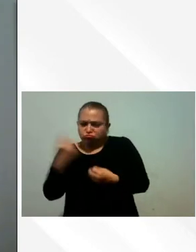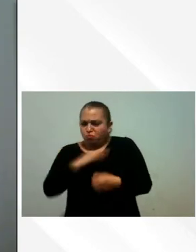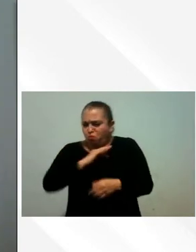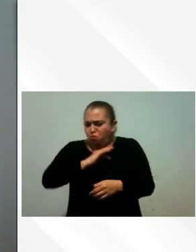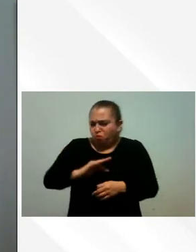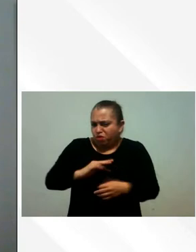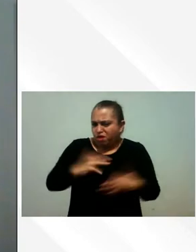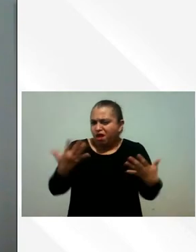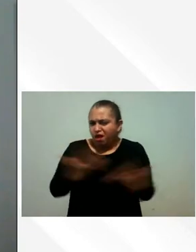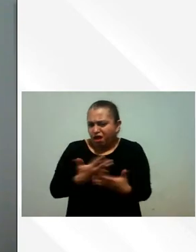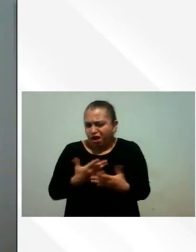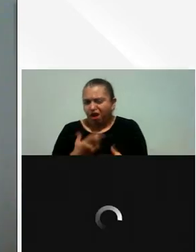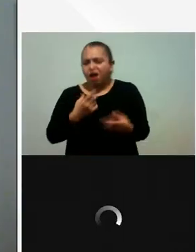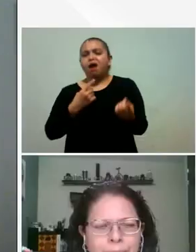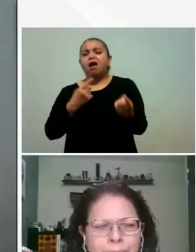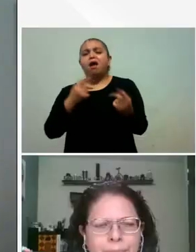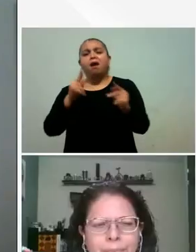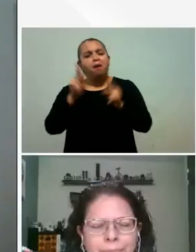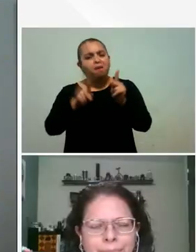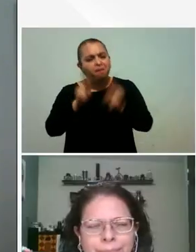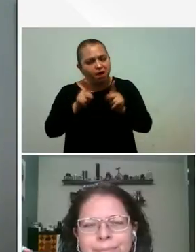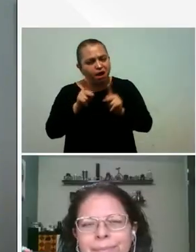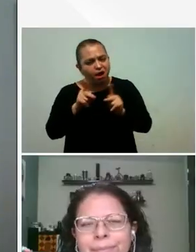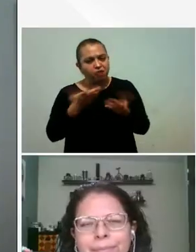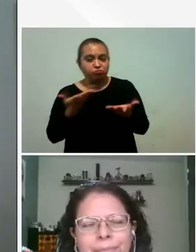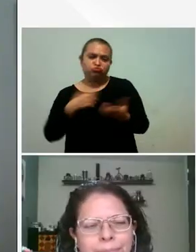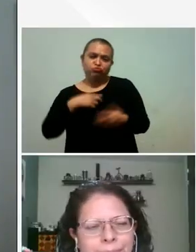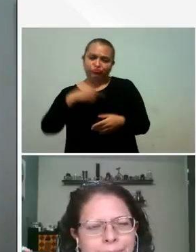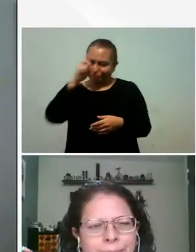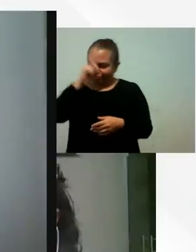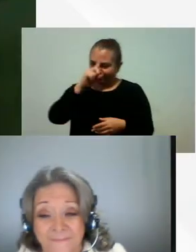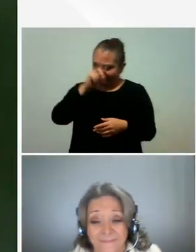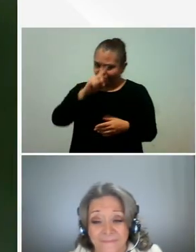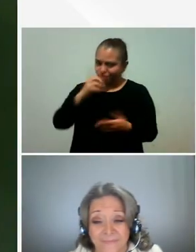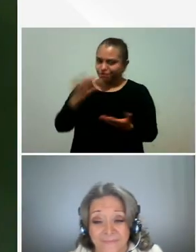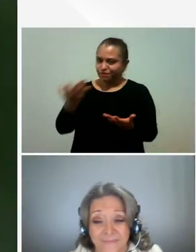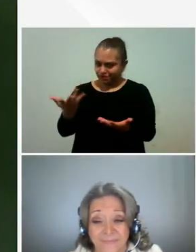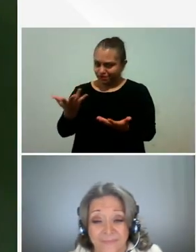Básicamente sería lo que yo recomendaría, ¿sí? Muchas gracias.